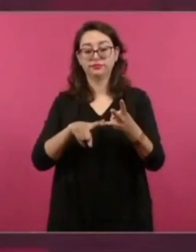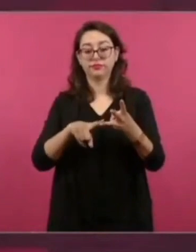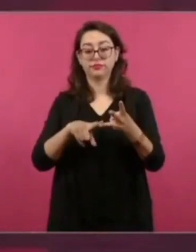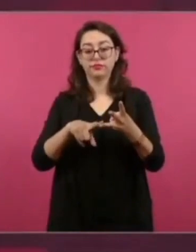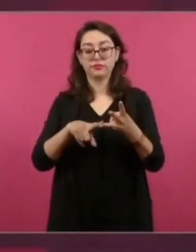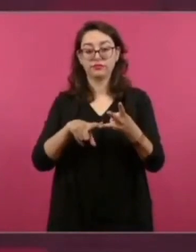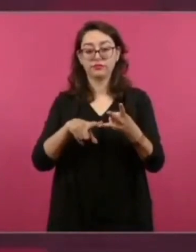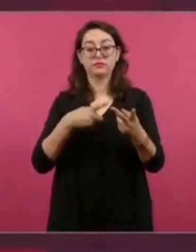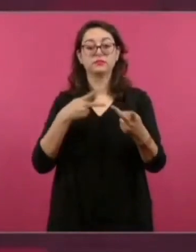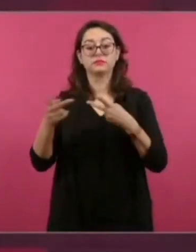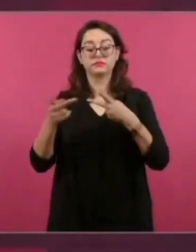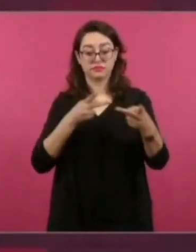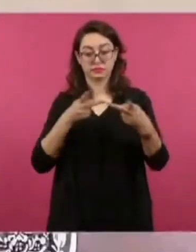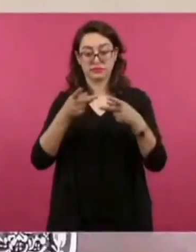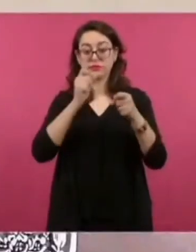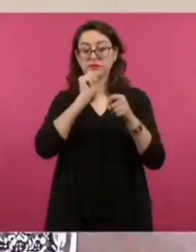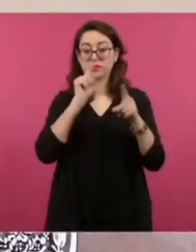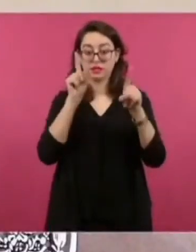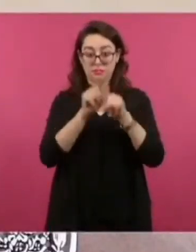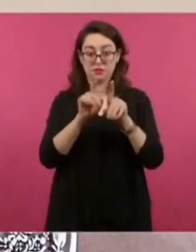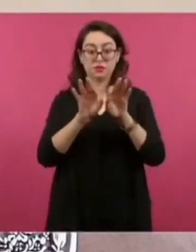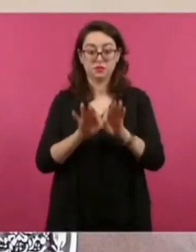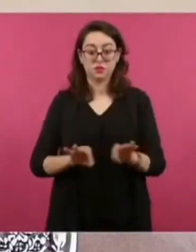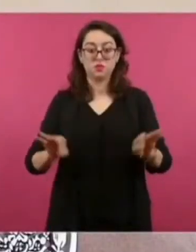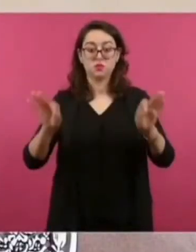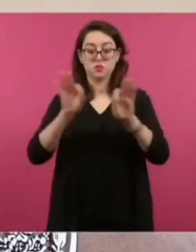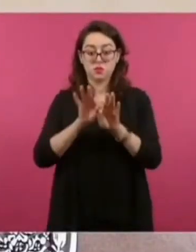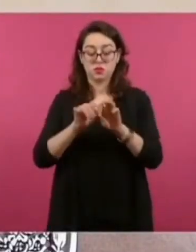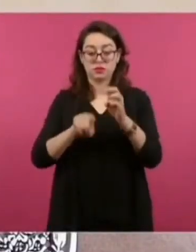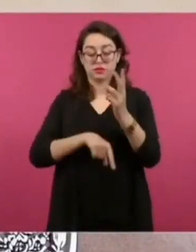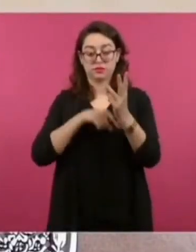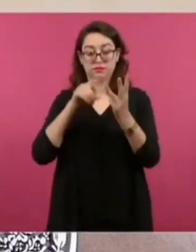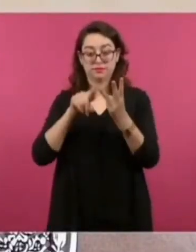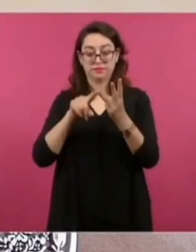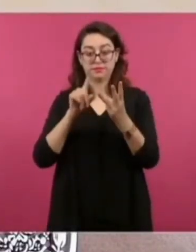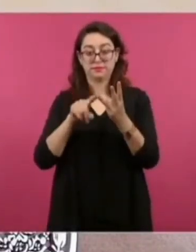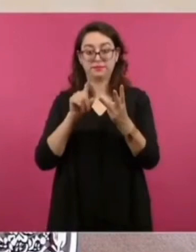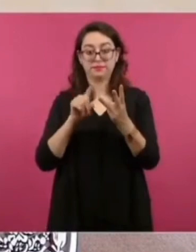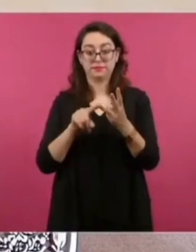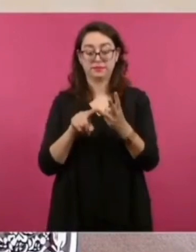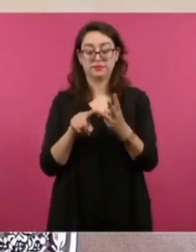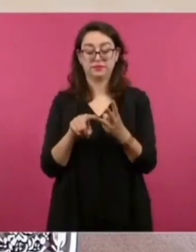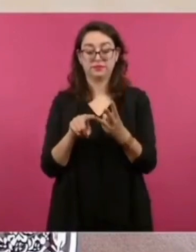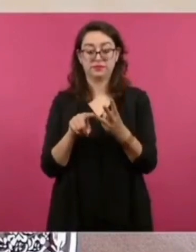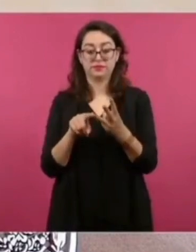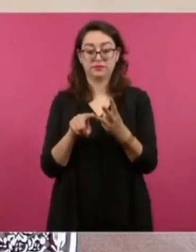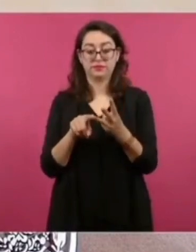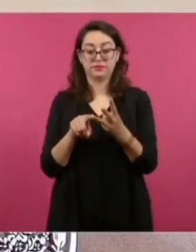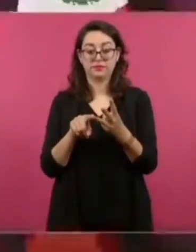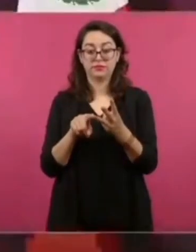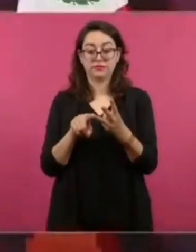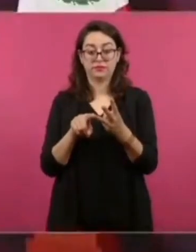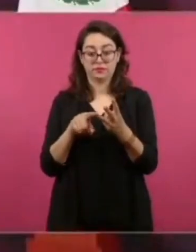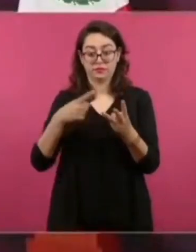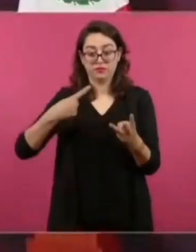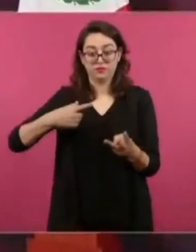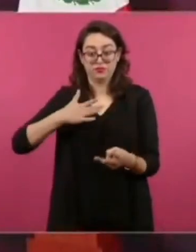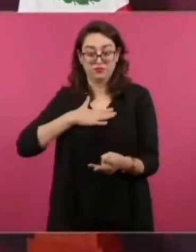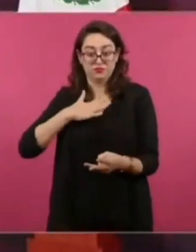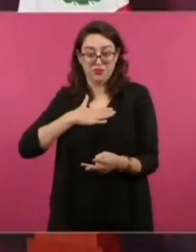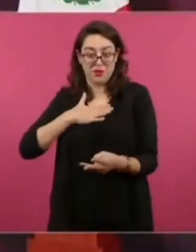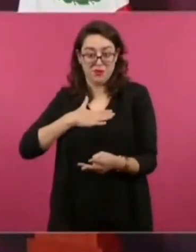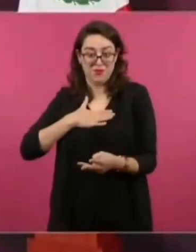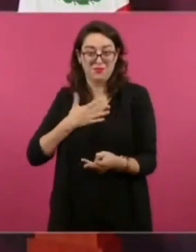recomiendo, que es un añadido, es que el que presentamos